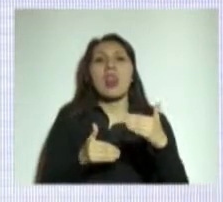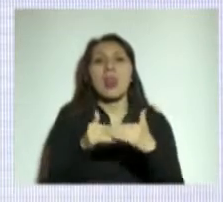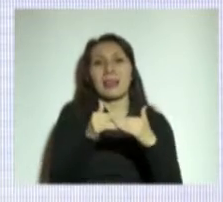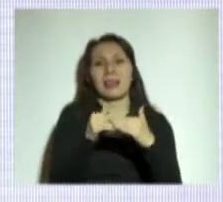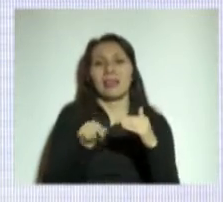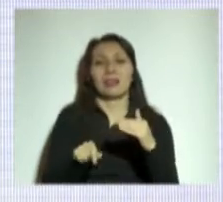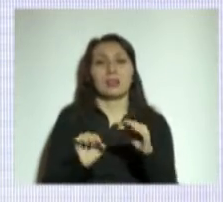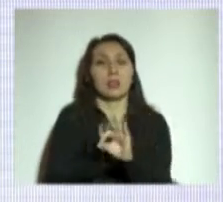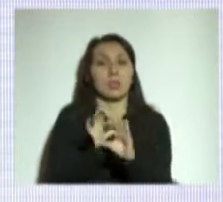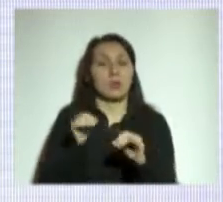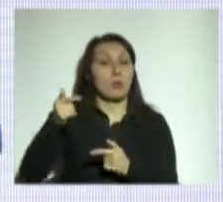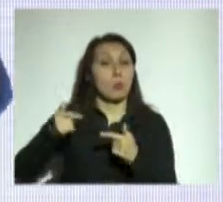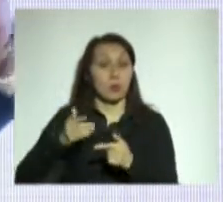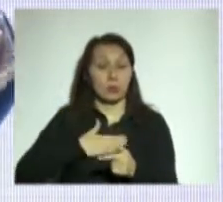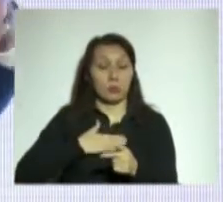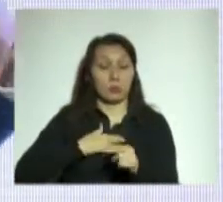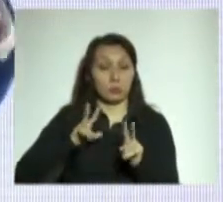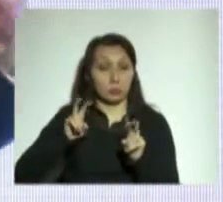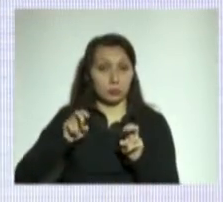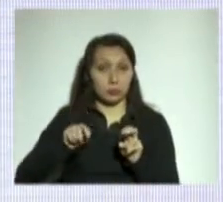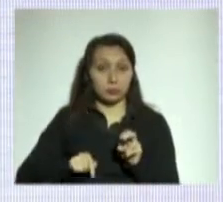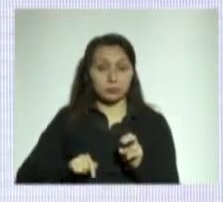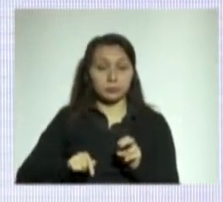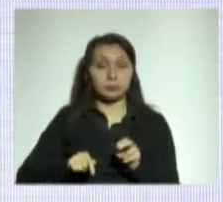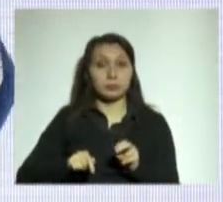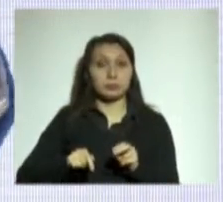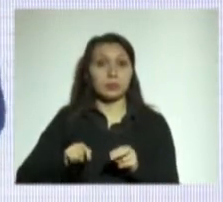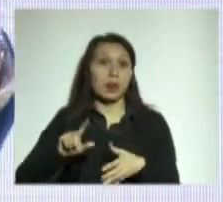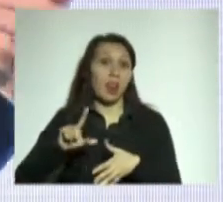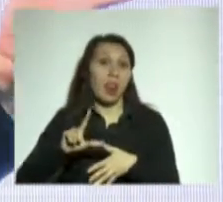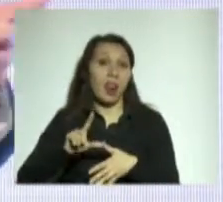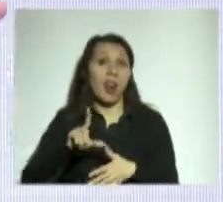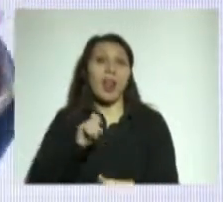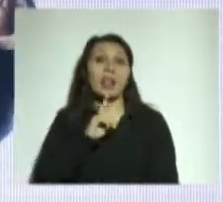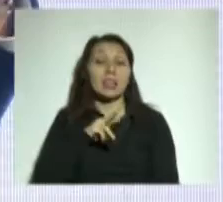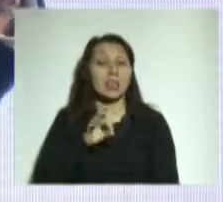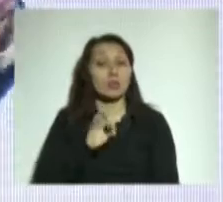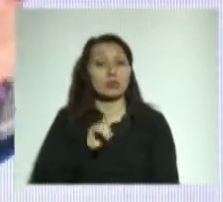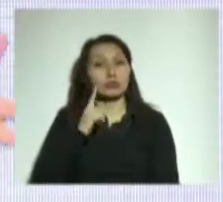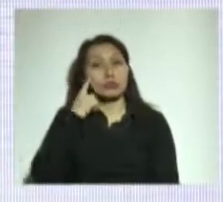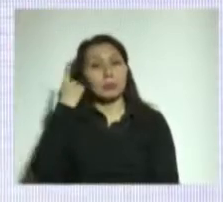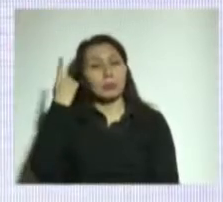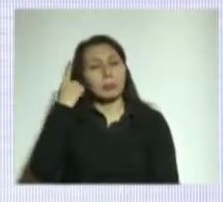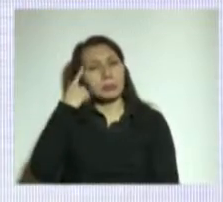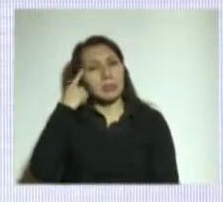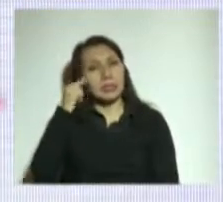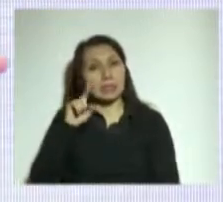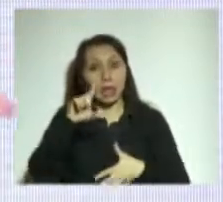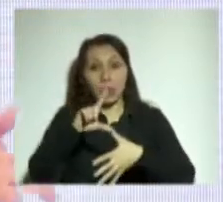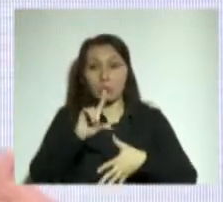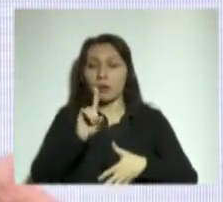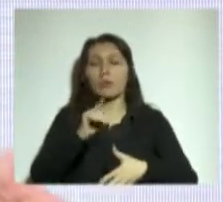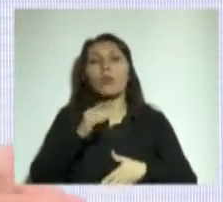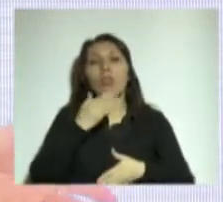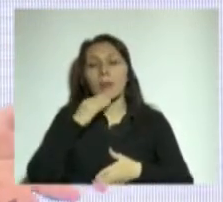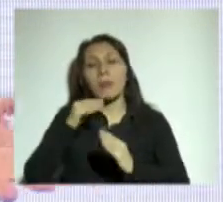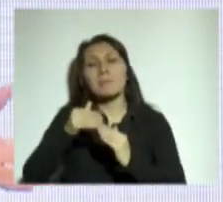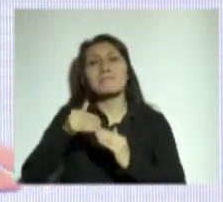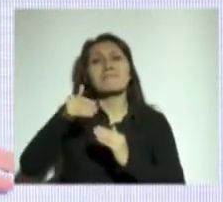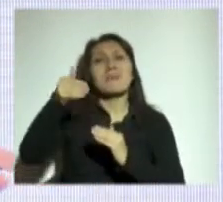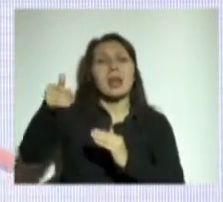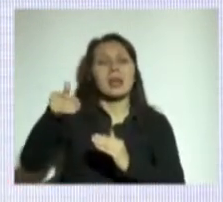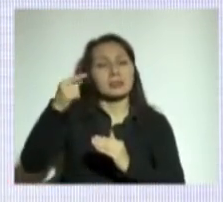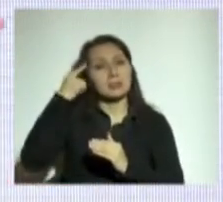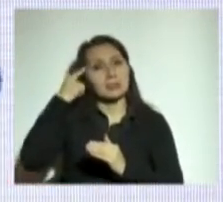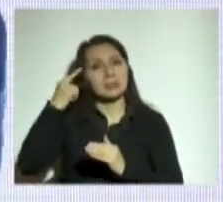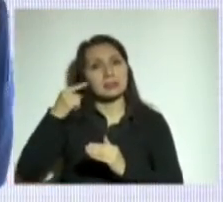por lo menos ningún político de nuestro ámbito latino, y cuando yo digo latino no solo estoy pensando en Latinoamérica, estoy pensando